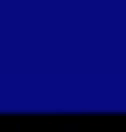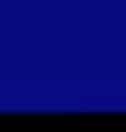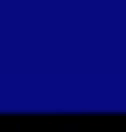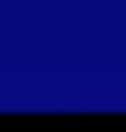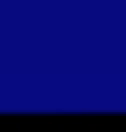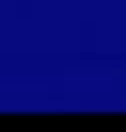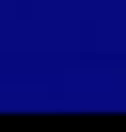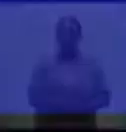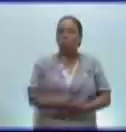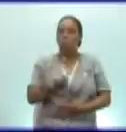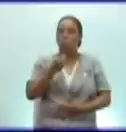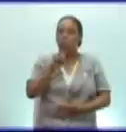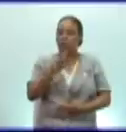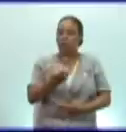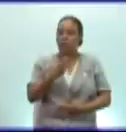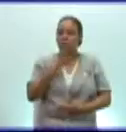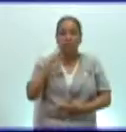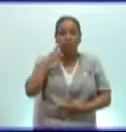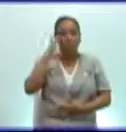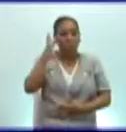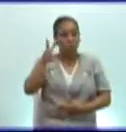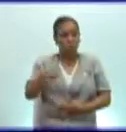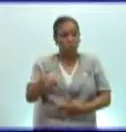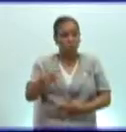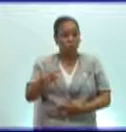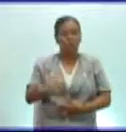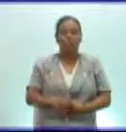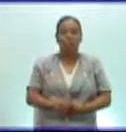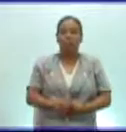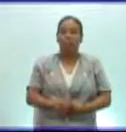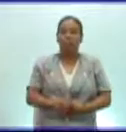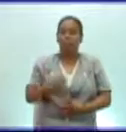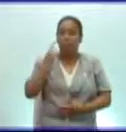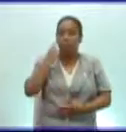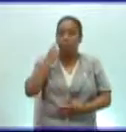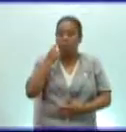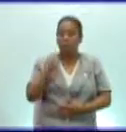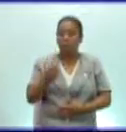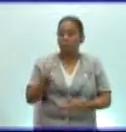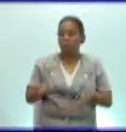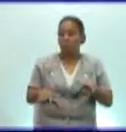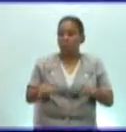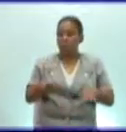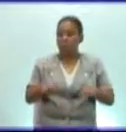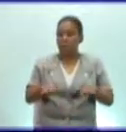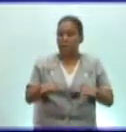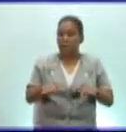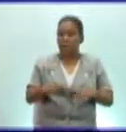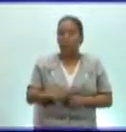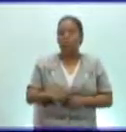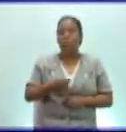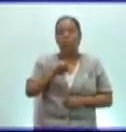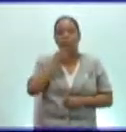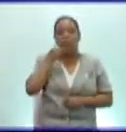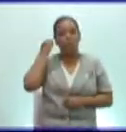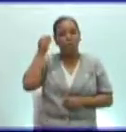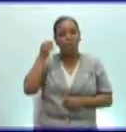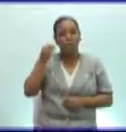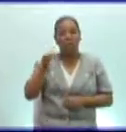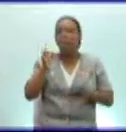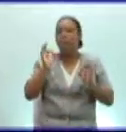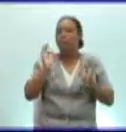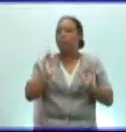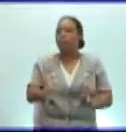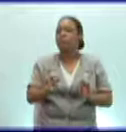Pues bien, como ustedes están observando, estamos en presencia de un equilibrio. También podríamos entonces pensar de una constante de